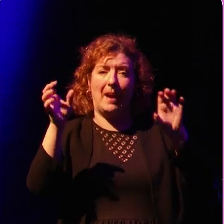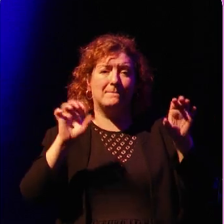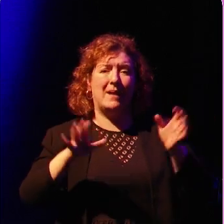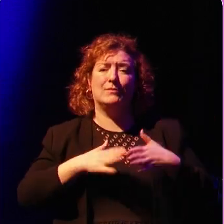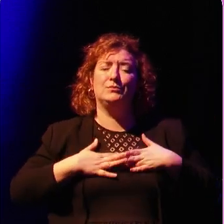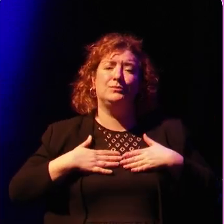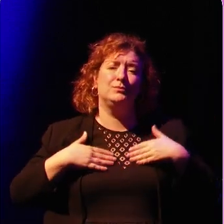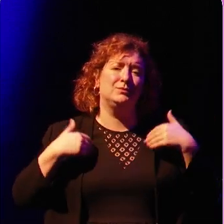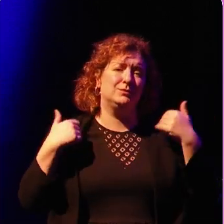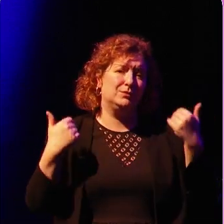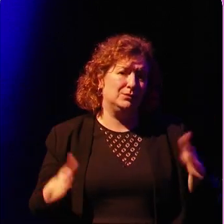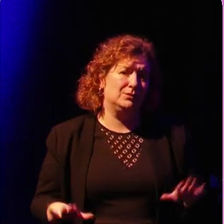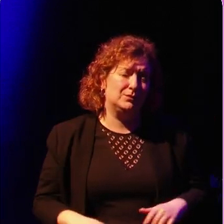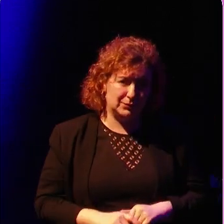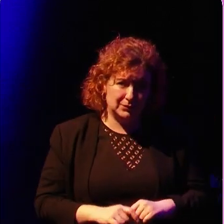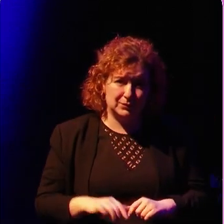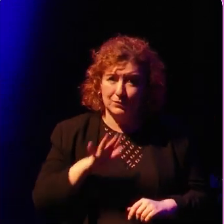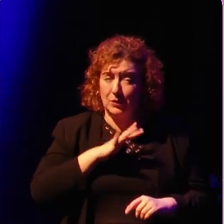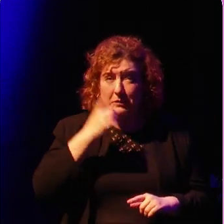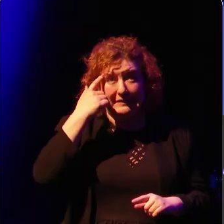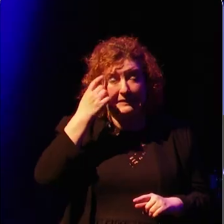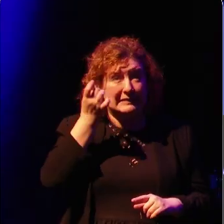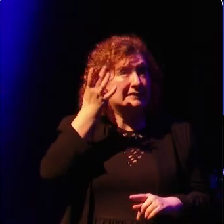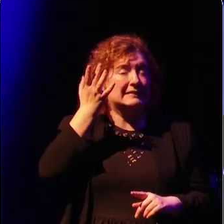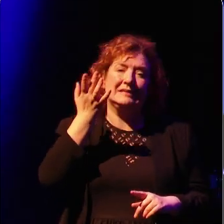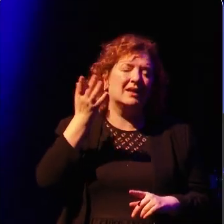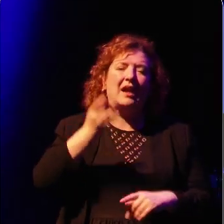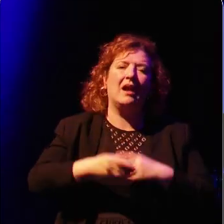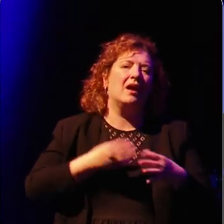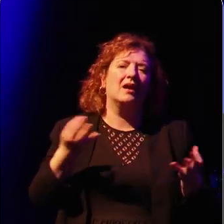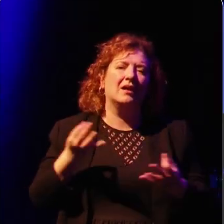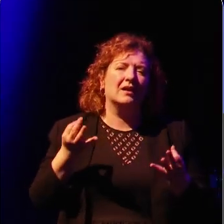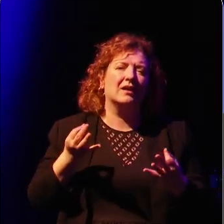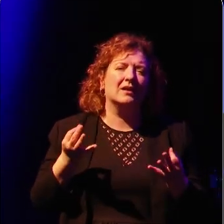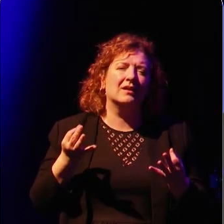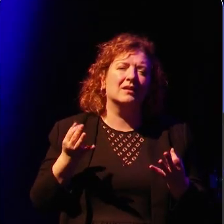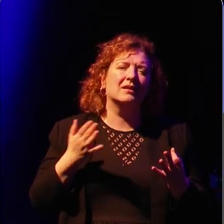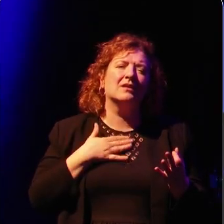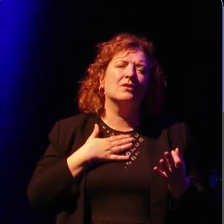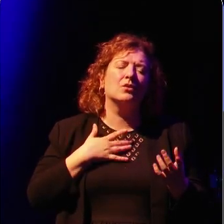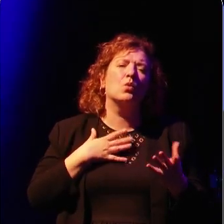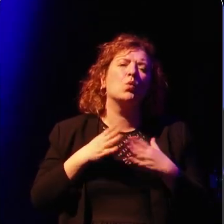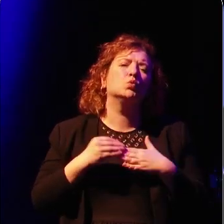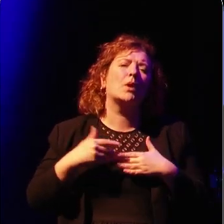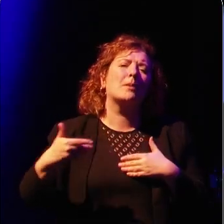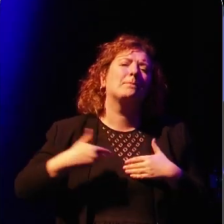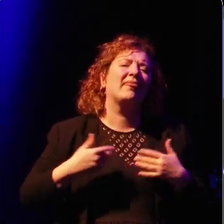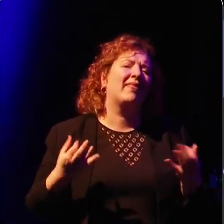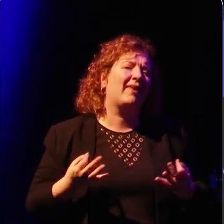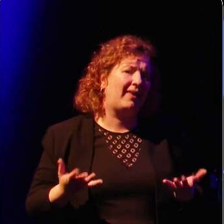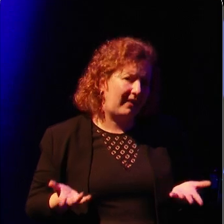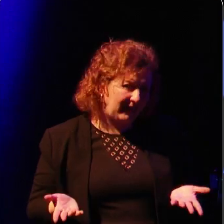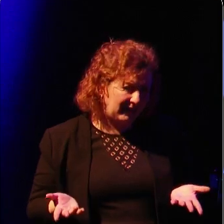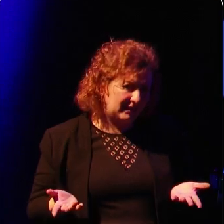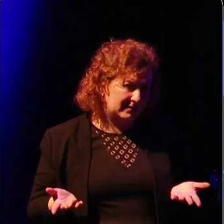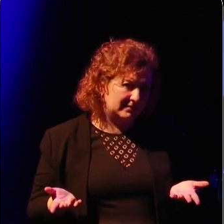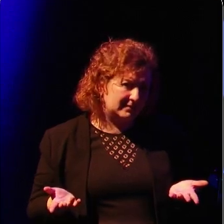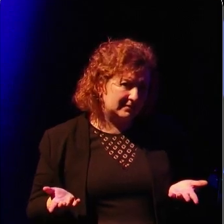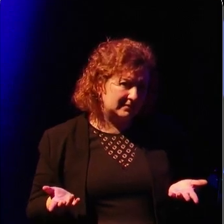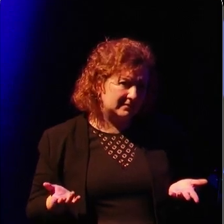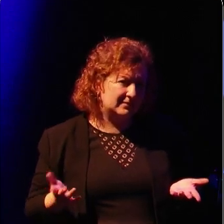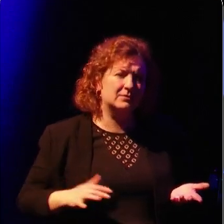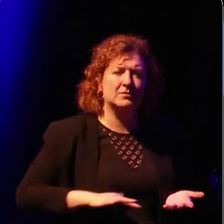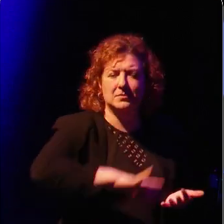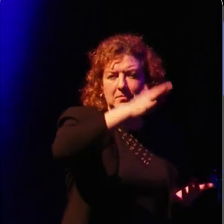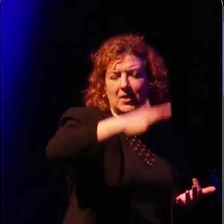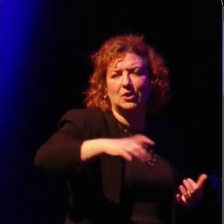qué? Porque en lo que se me ocurra, lo único que hay que hacer es entender qué es lo que me está pidiendo el usuario. Agrégame en este